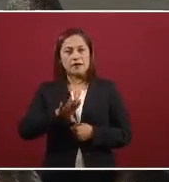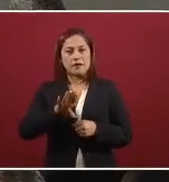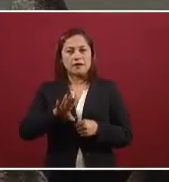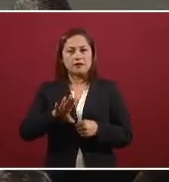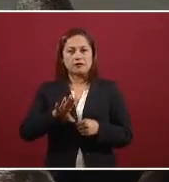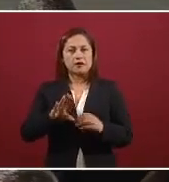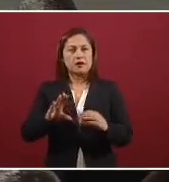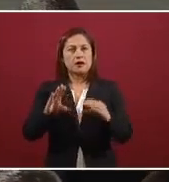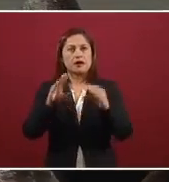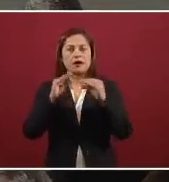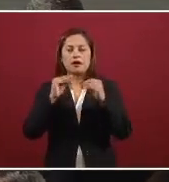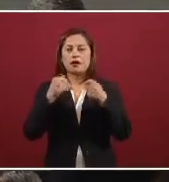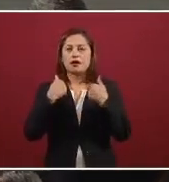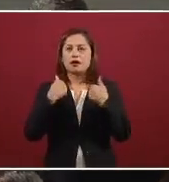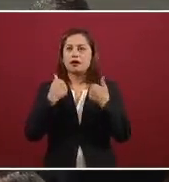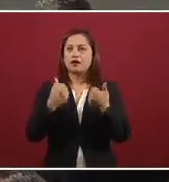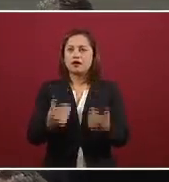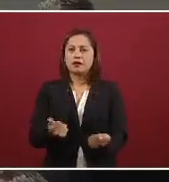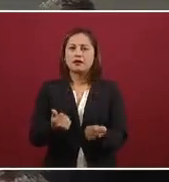Ese es nuestro fundamento.